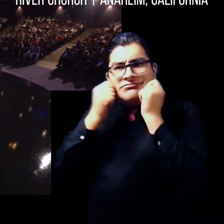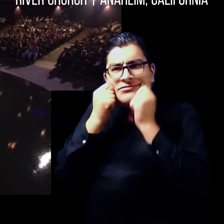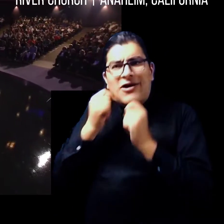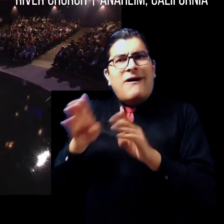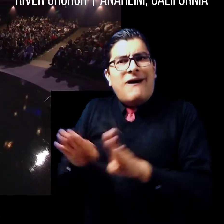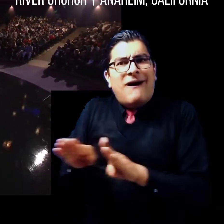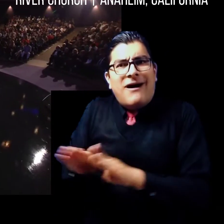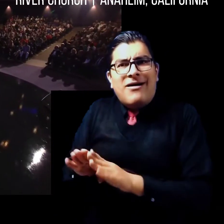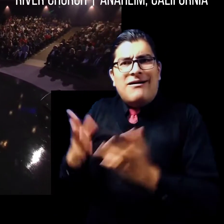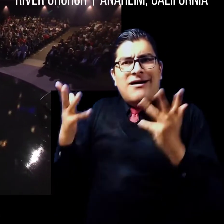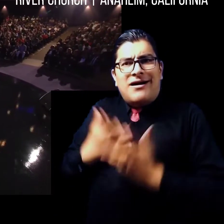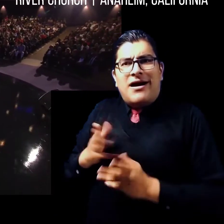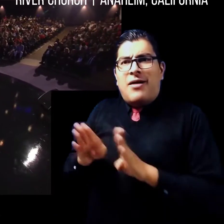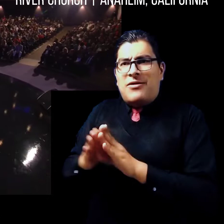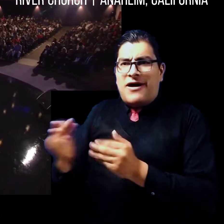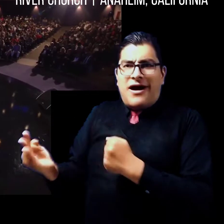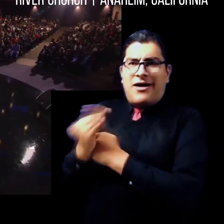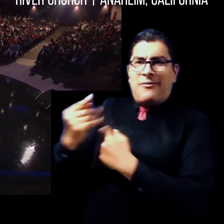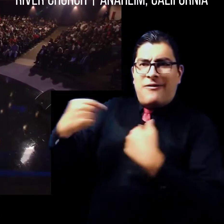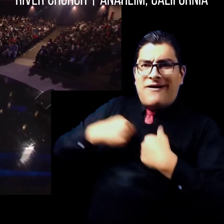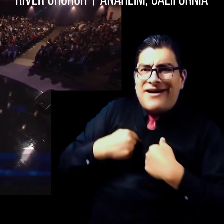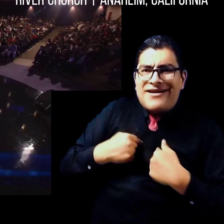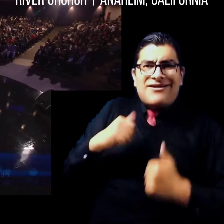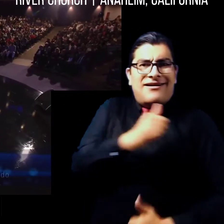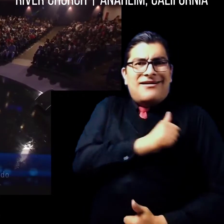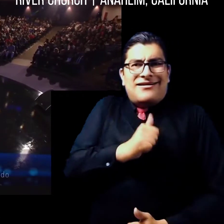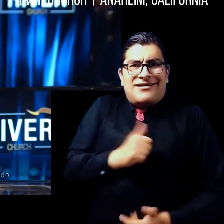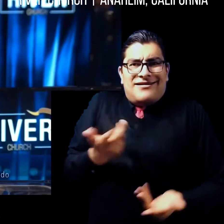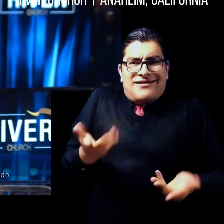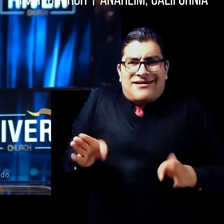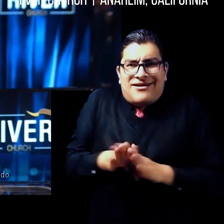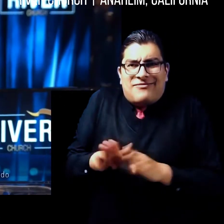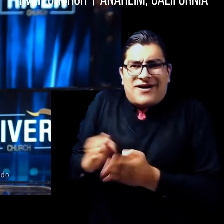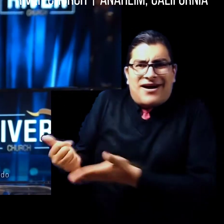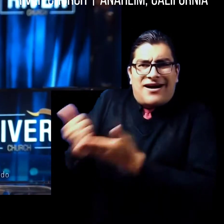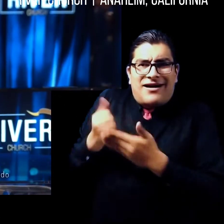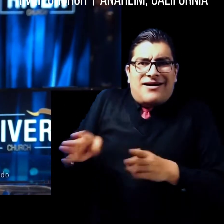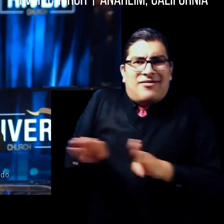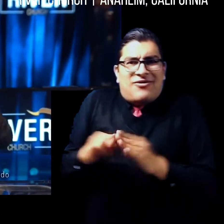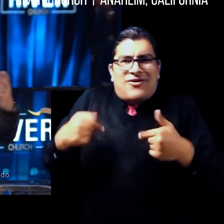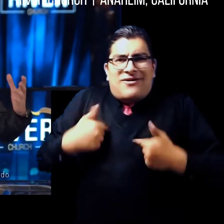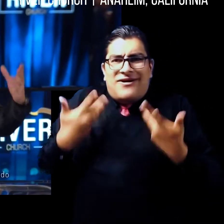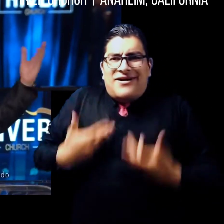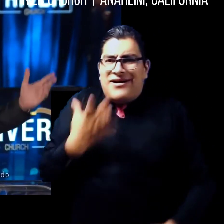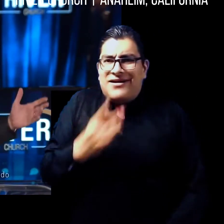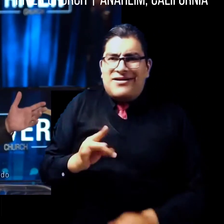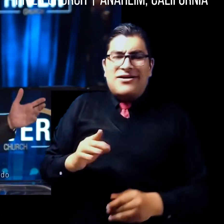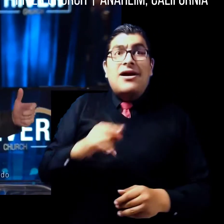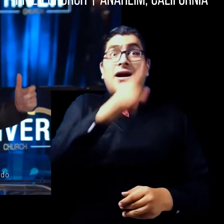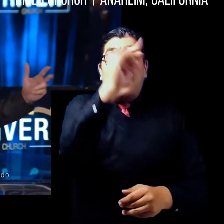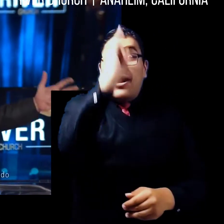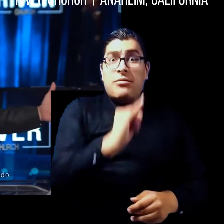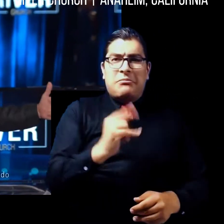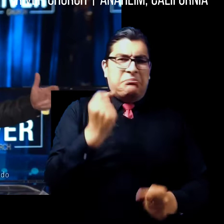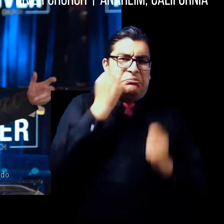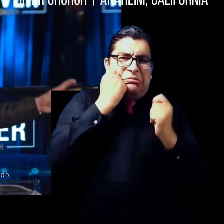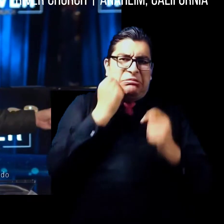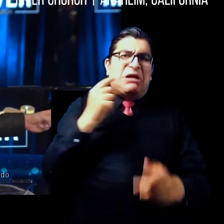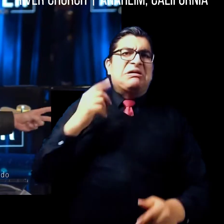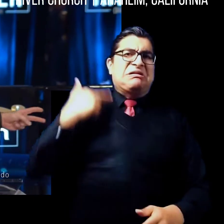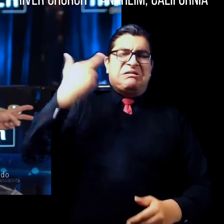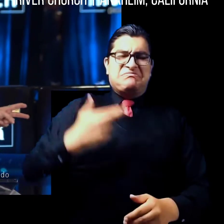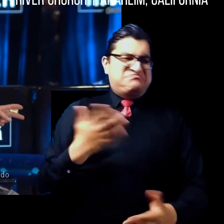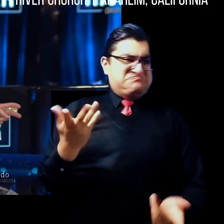ser que estos tipos se preocupen por mí, que soy un simple soldado. Yo no le preocupo ni al procónsul, ni al Pilato,